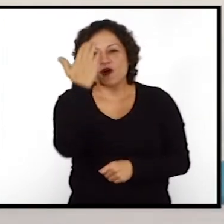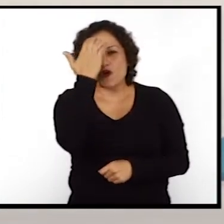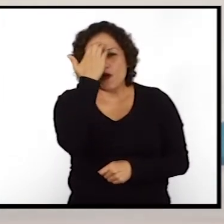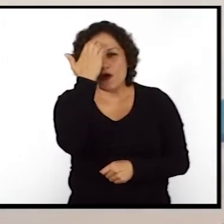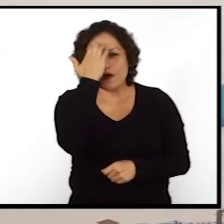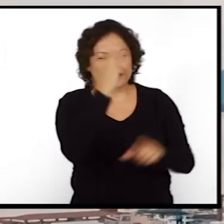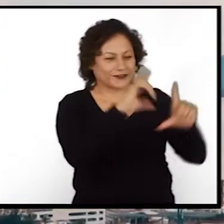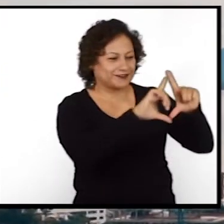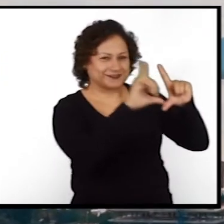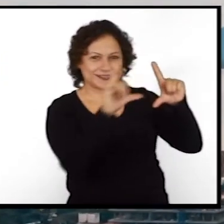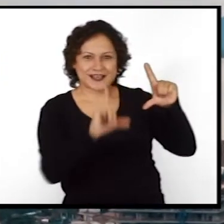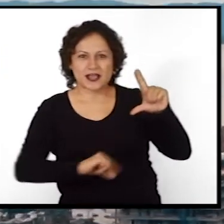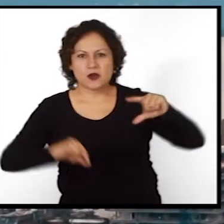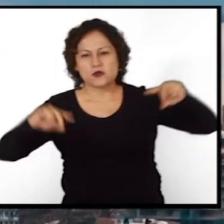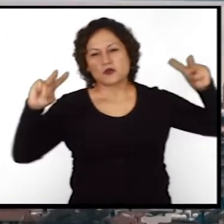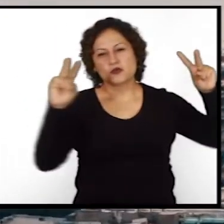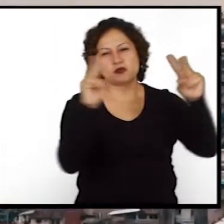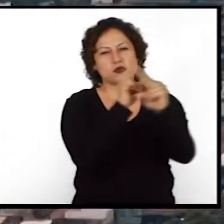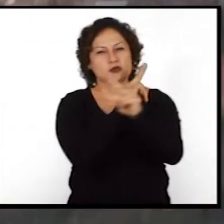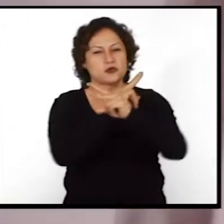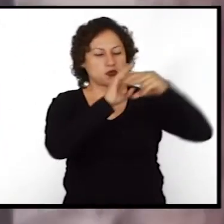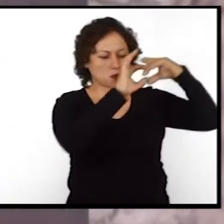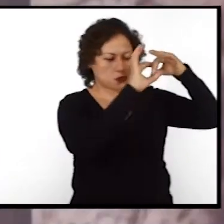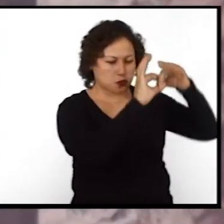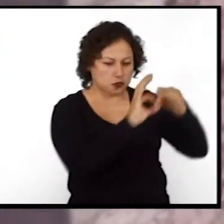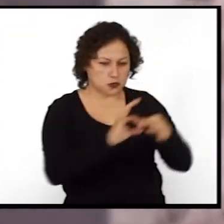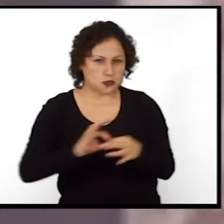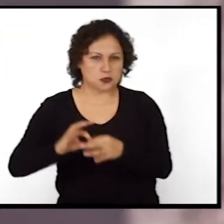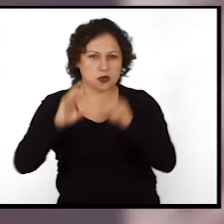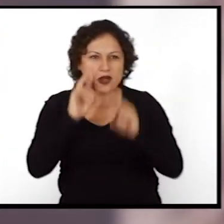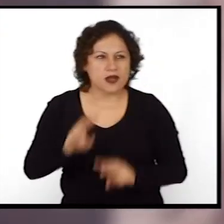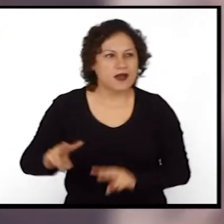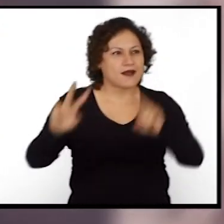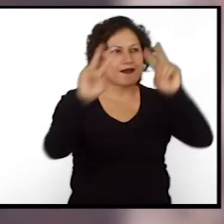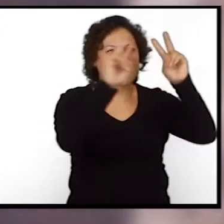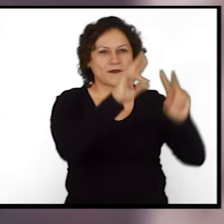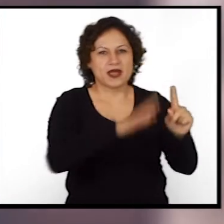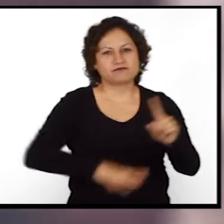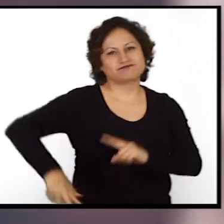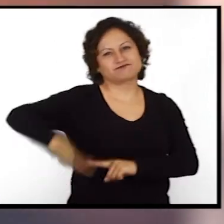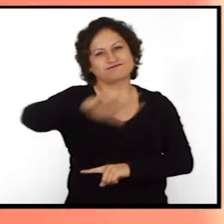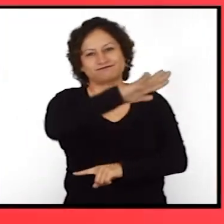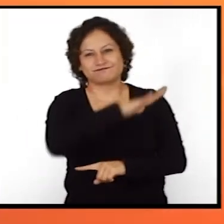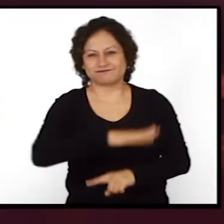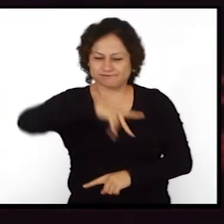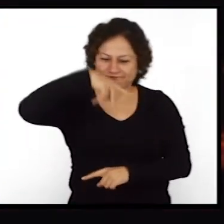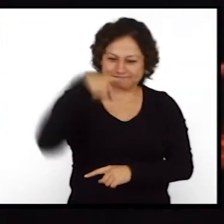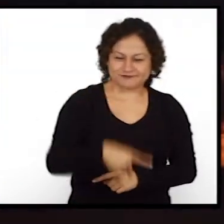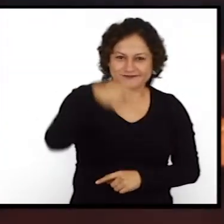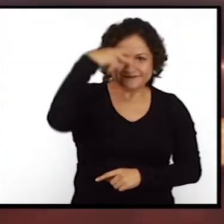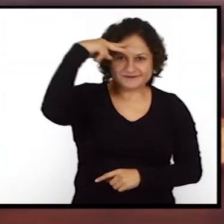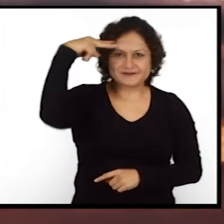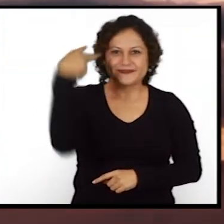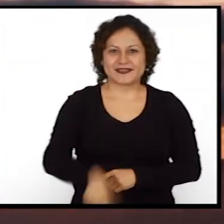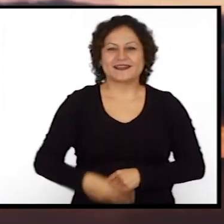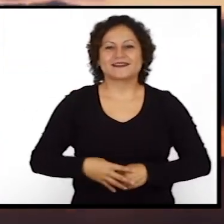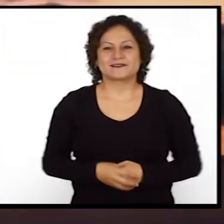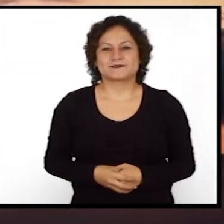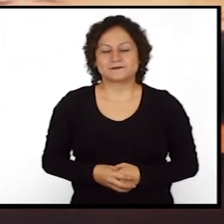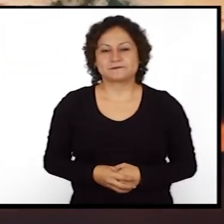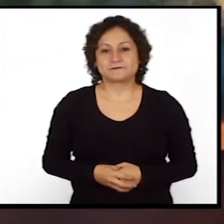el suave viento que con fuerza se acelera, disfrutando de la geografía perfecta y extraordinaria que nos brinda el suelo